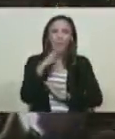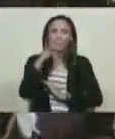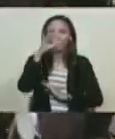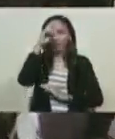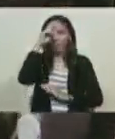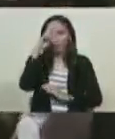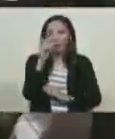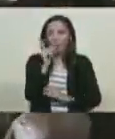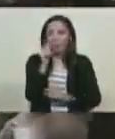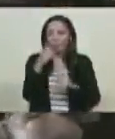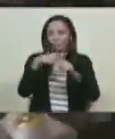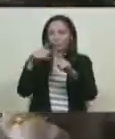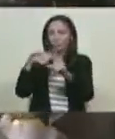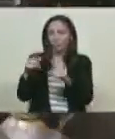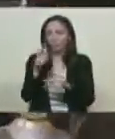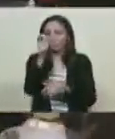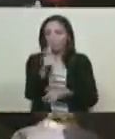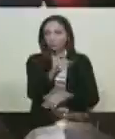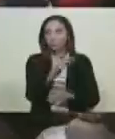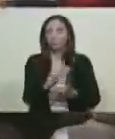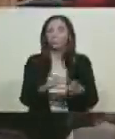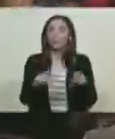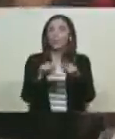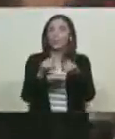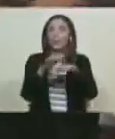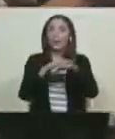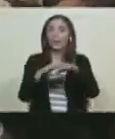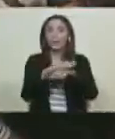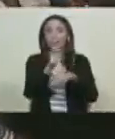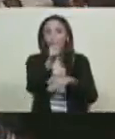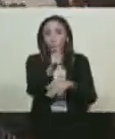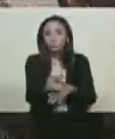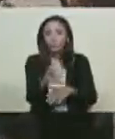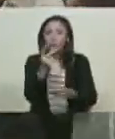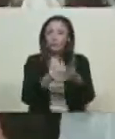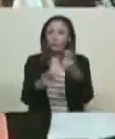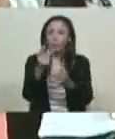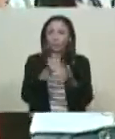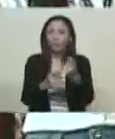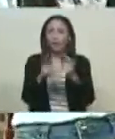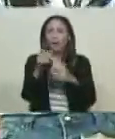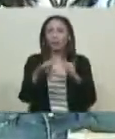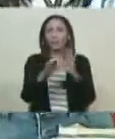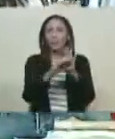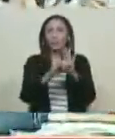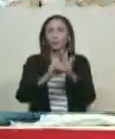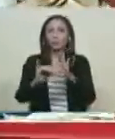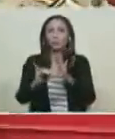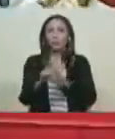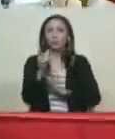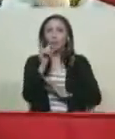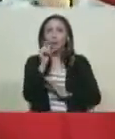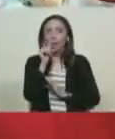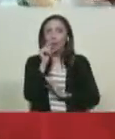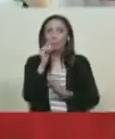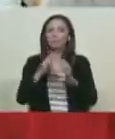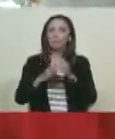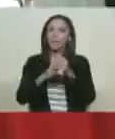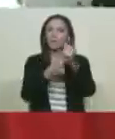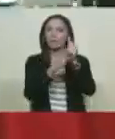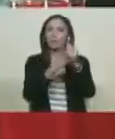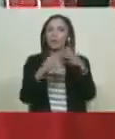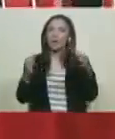También designó al ministro de Economía y Finanzas, al ministro Osorio, y al constituyente Francisco Torrealba para que lideren una